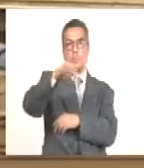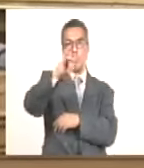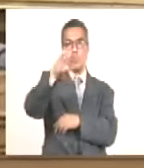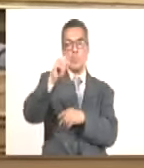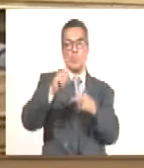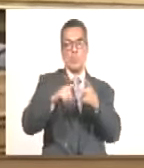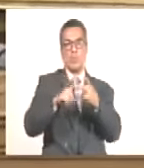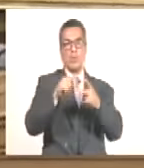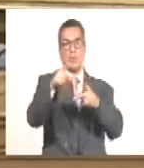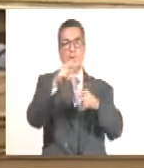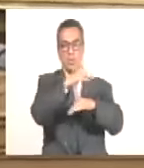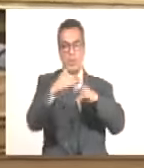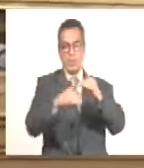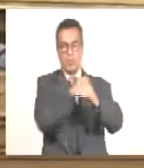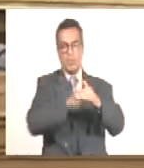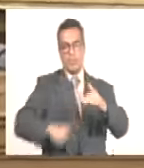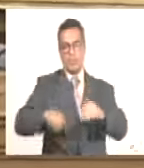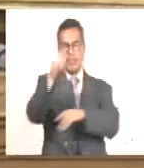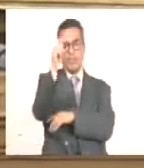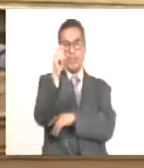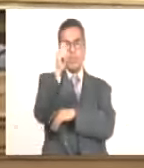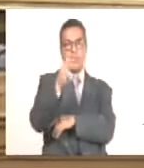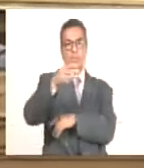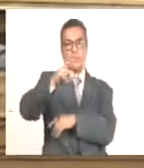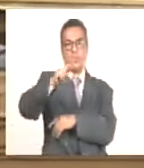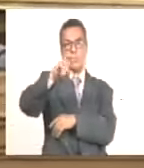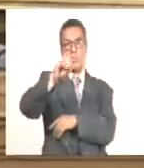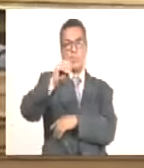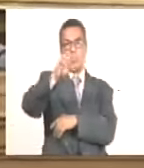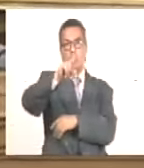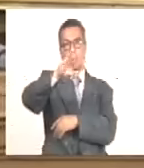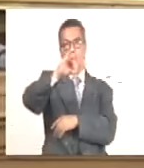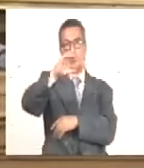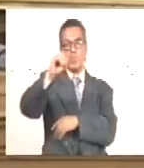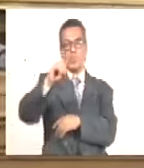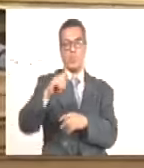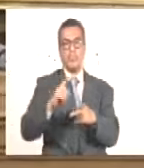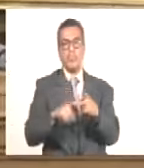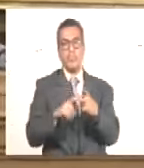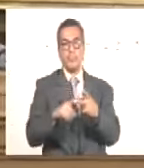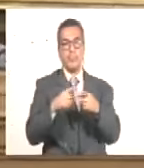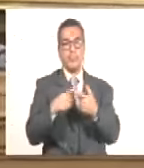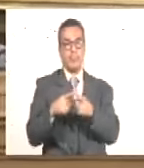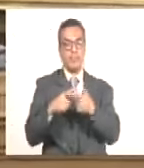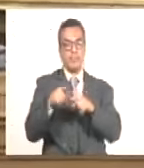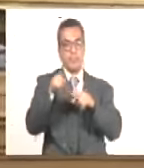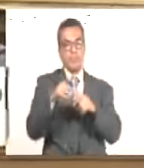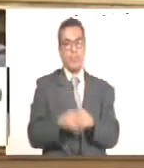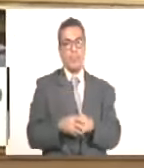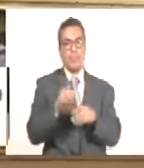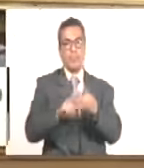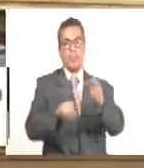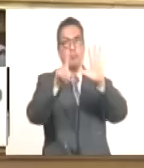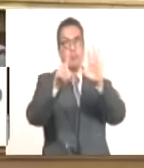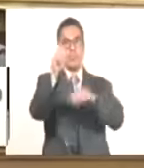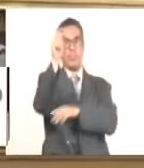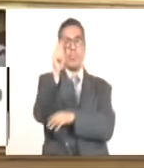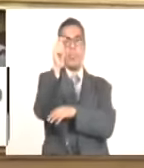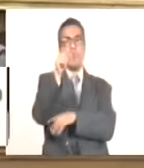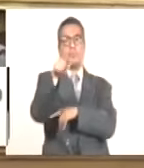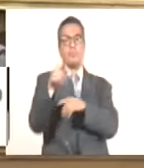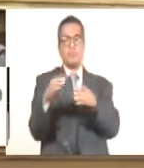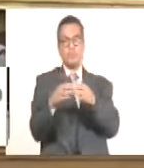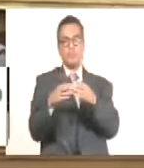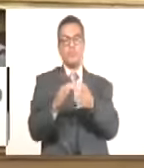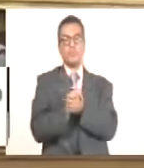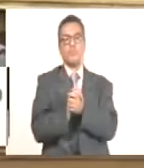y contará con la vicepresidencia de la diputada Rosario Coromoto Montaño. Los restantes 6 diputados que conforman el grupo de